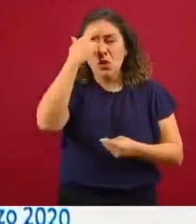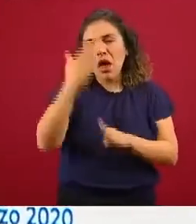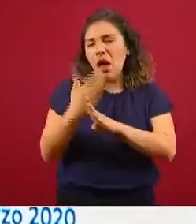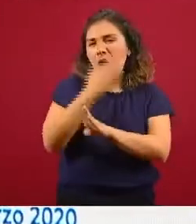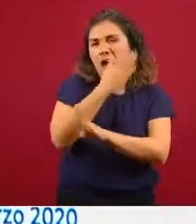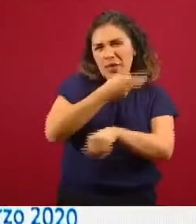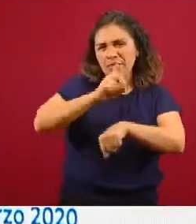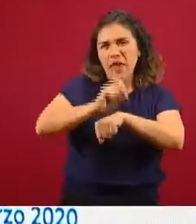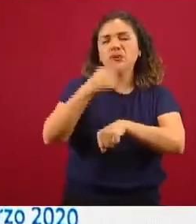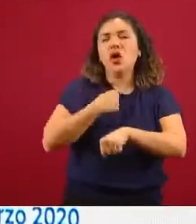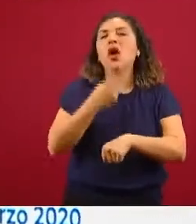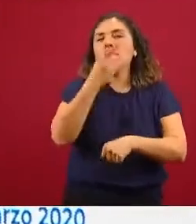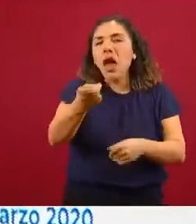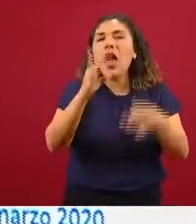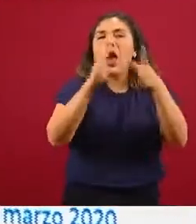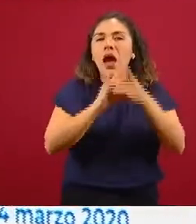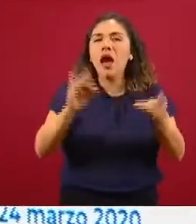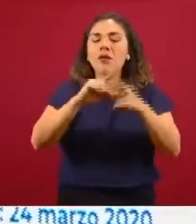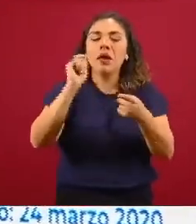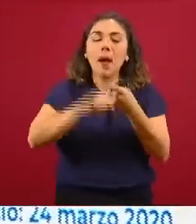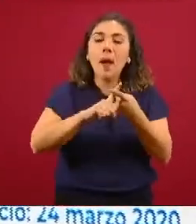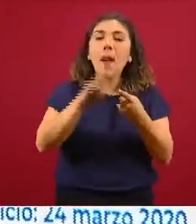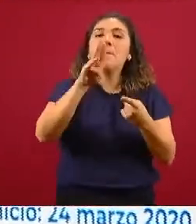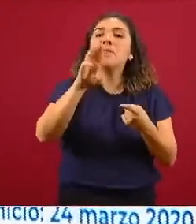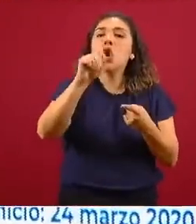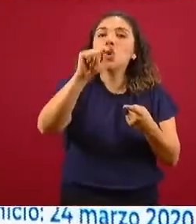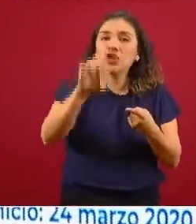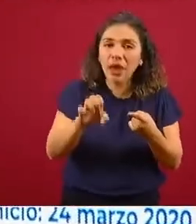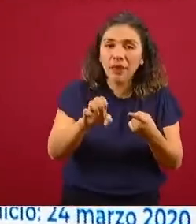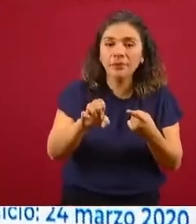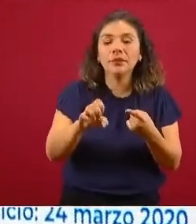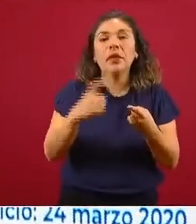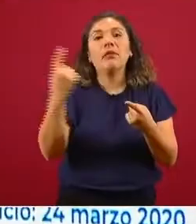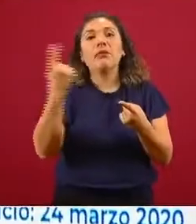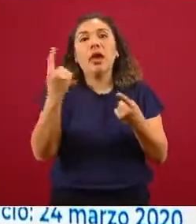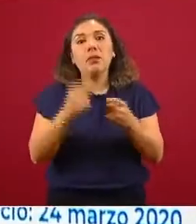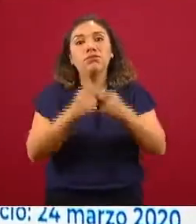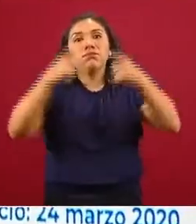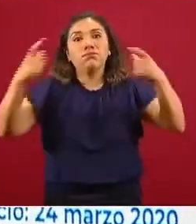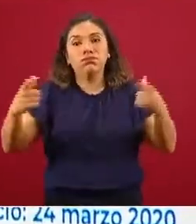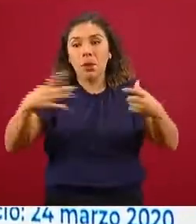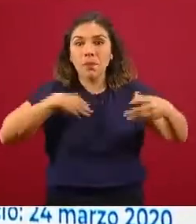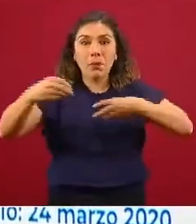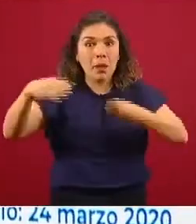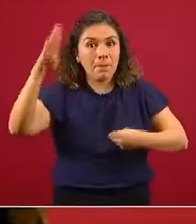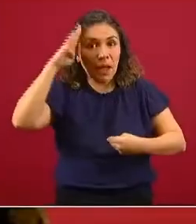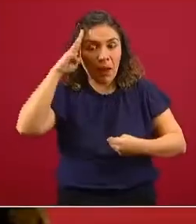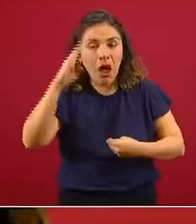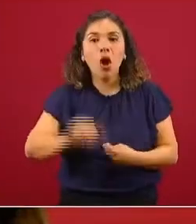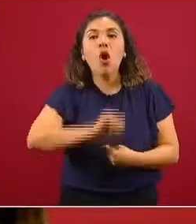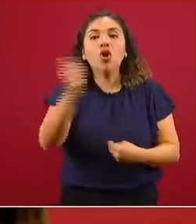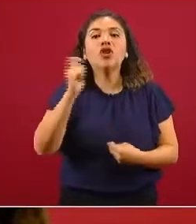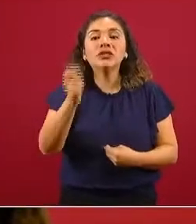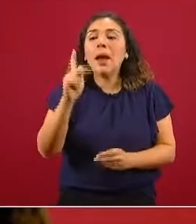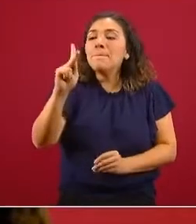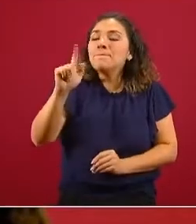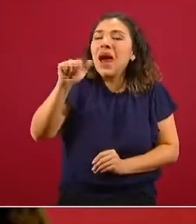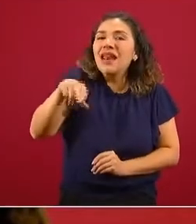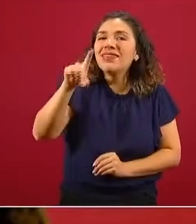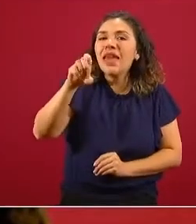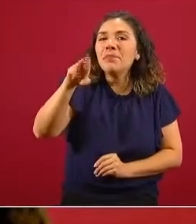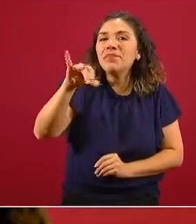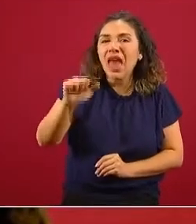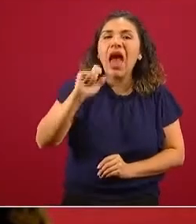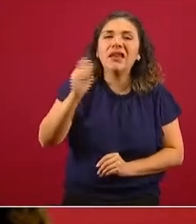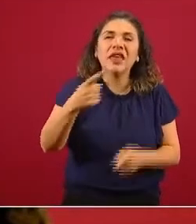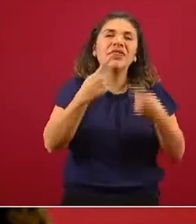pocos días hemos estado distinguiendo brotes localizados versus generalizados, y en particular el fenómeno pandémico